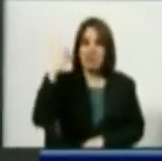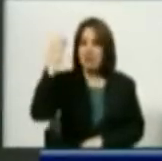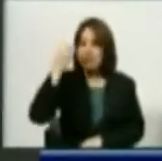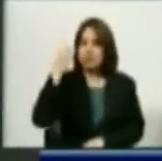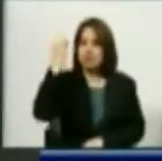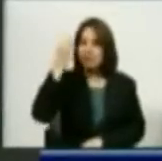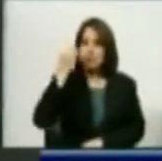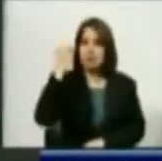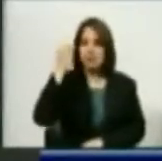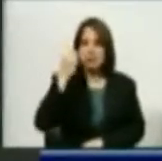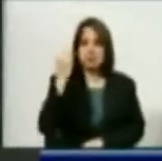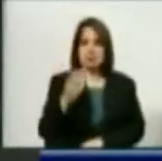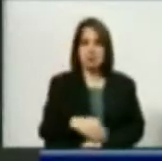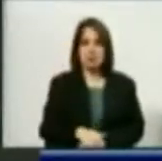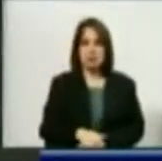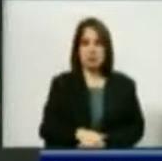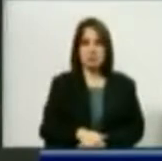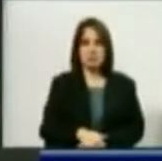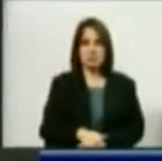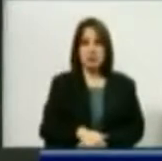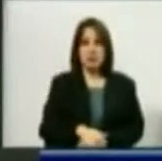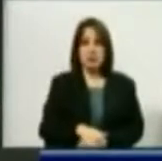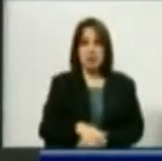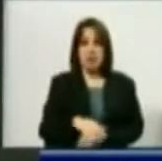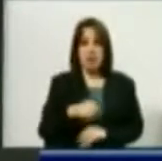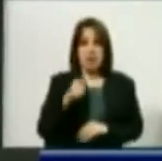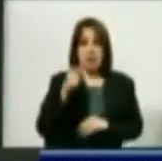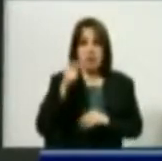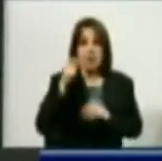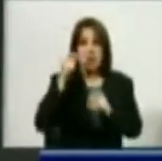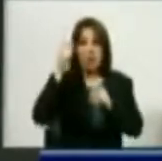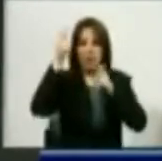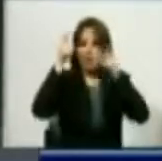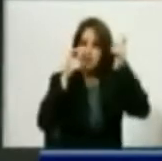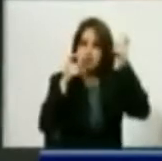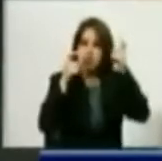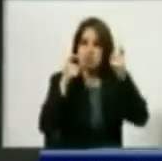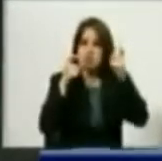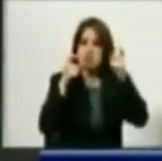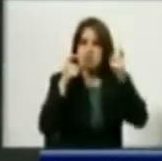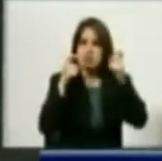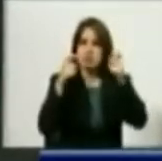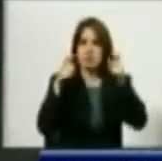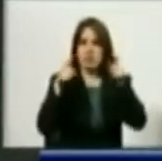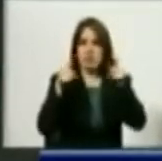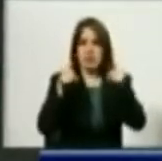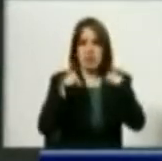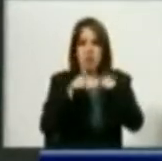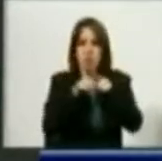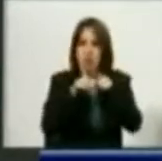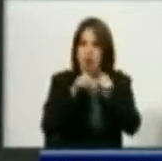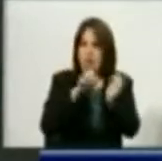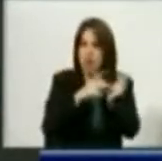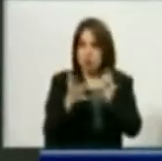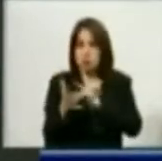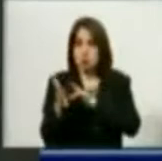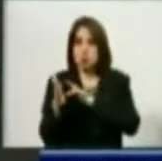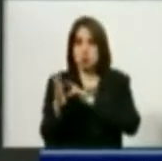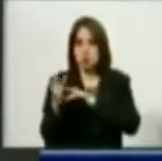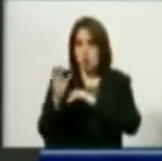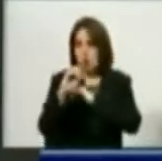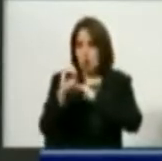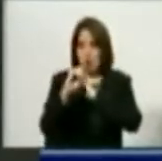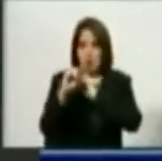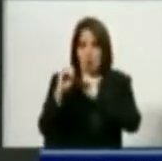esté pensando que Hugo Chávez frías es un Mesías una especie de mago